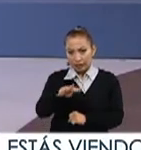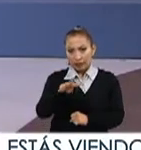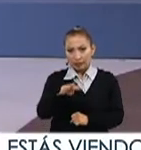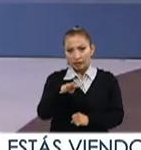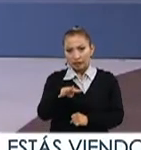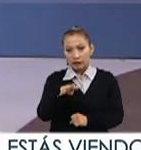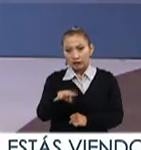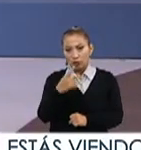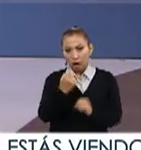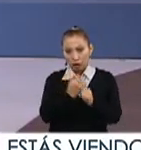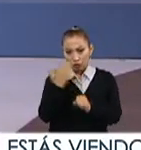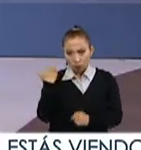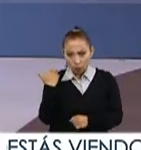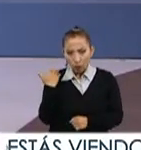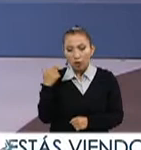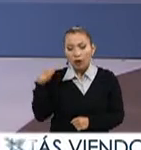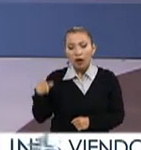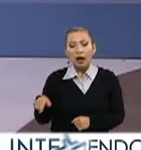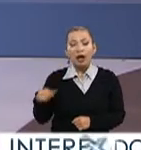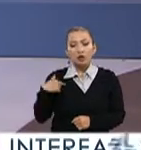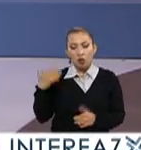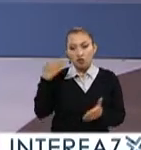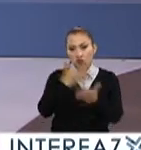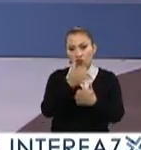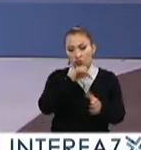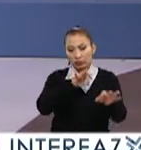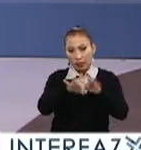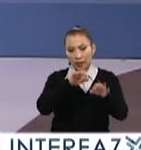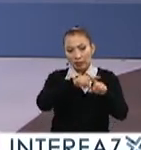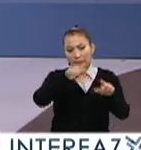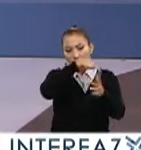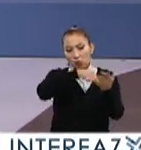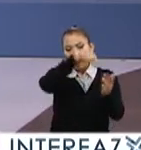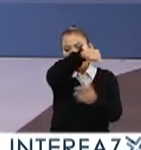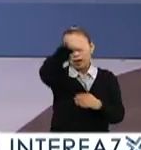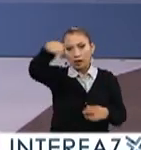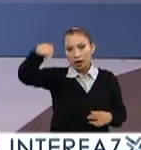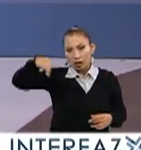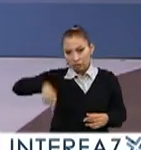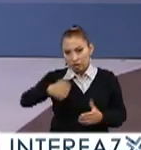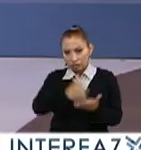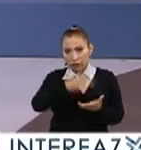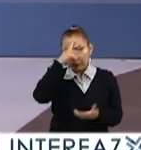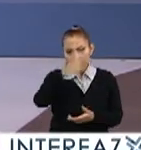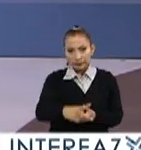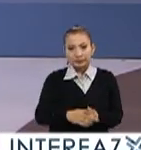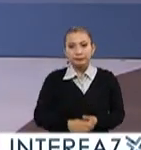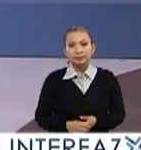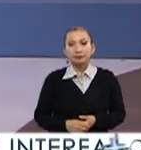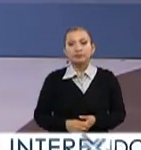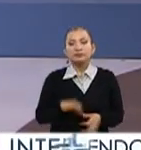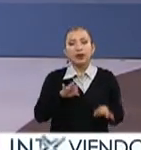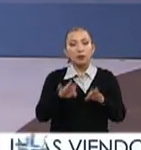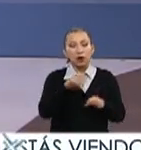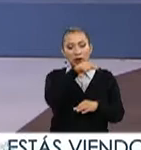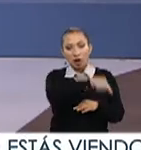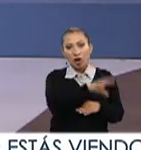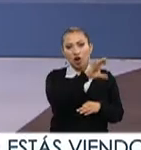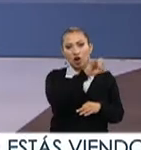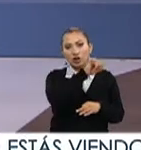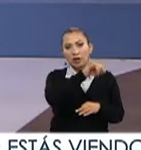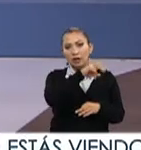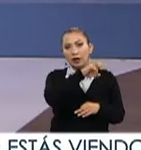19 del año pasado, en lo cual estuvimos trabajando en diferentes áreas de aquí de la Ciudad de México. Trabajamos en la